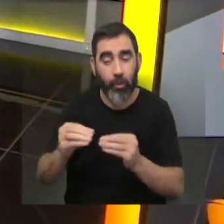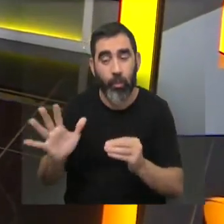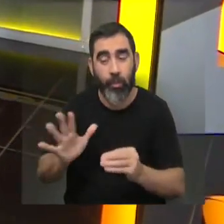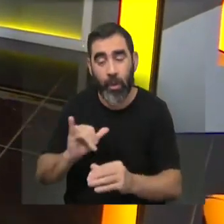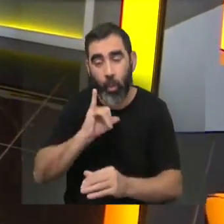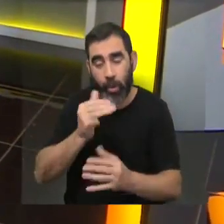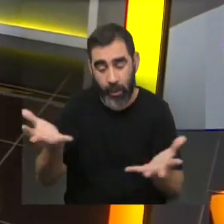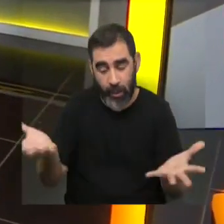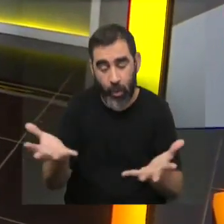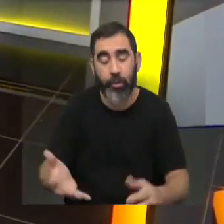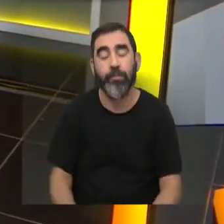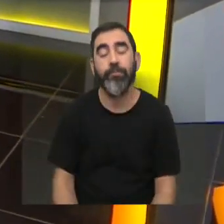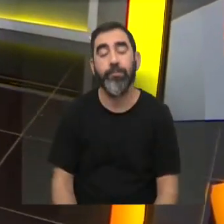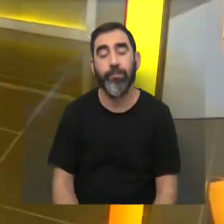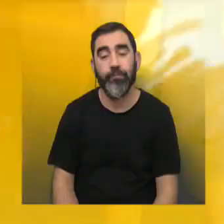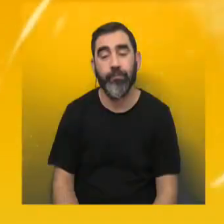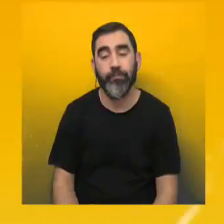cuenta en el programa de hoy.